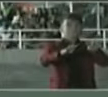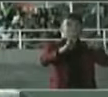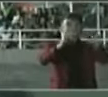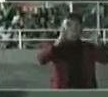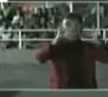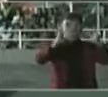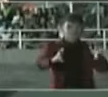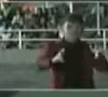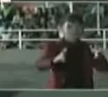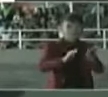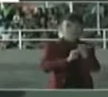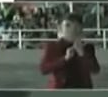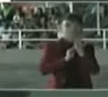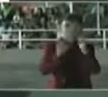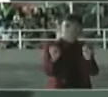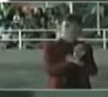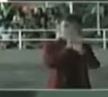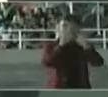vimos su gloria,